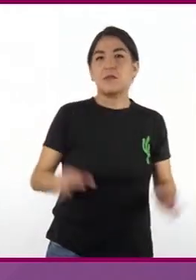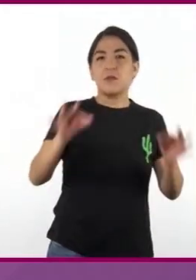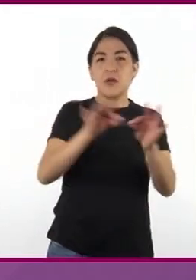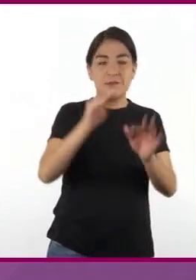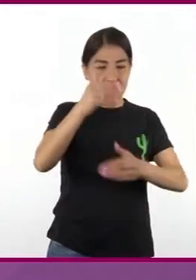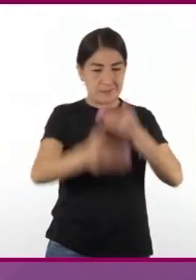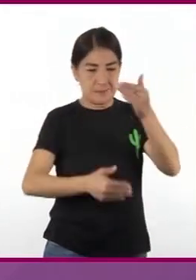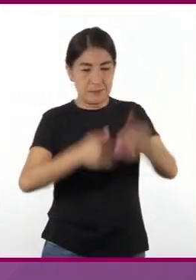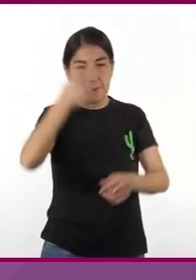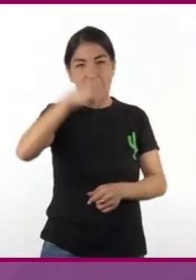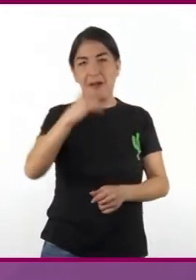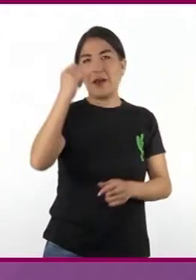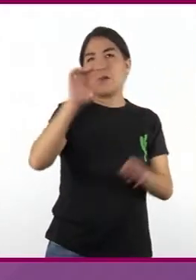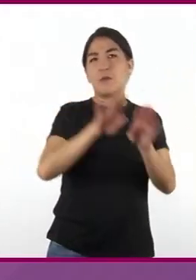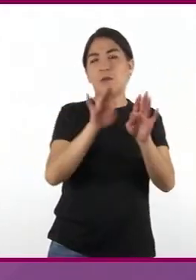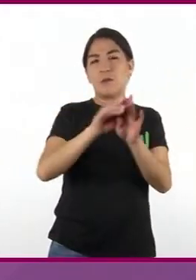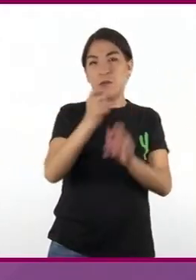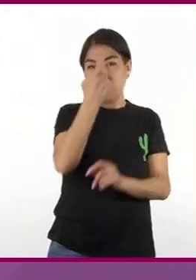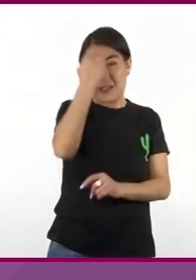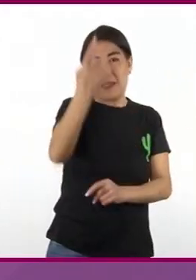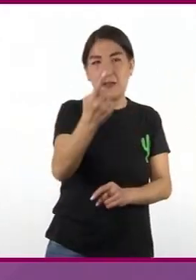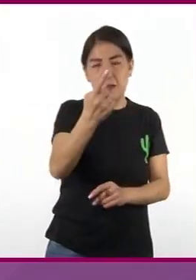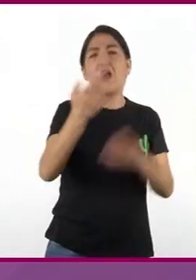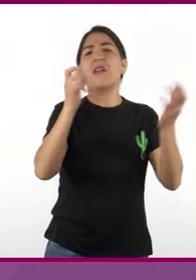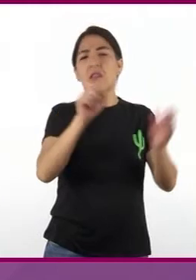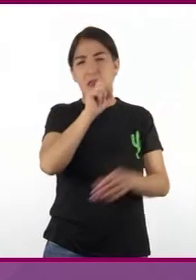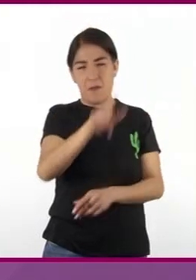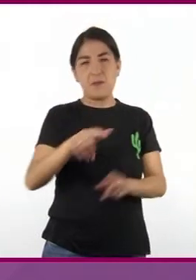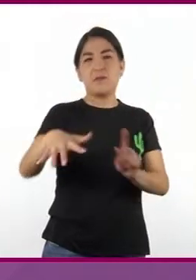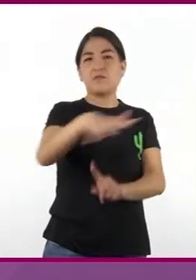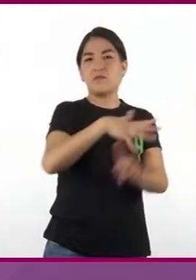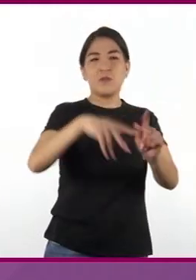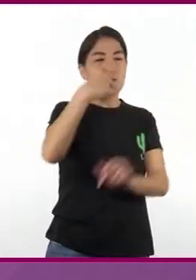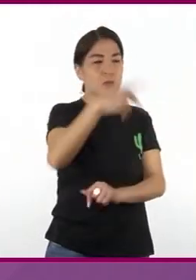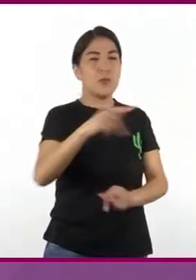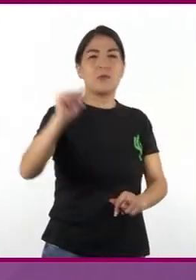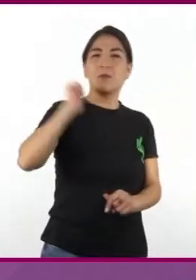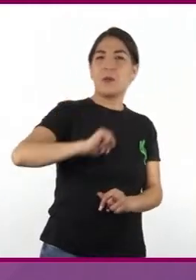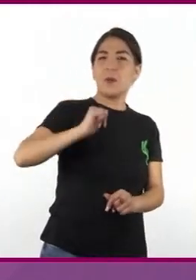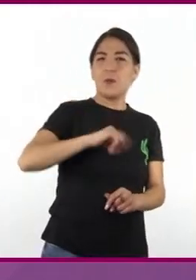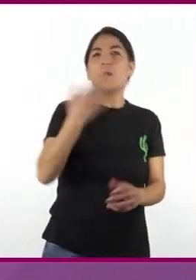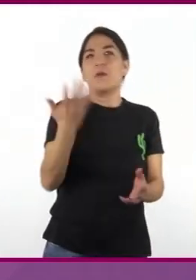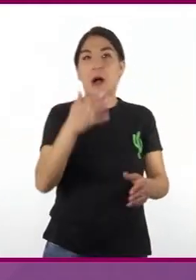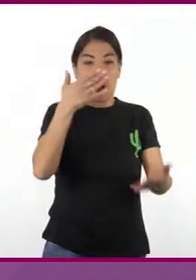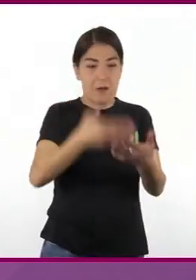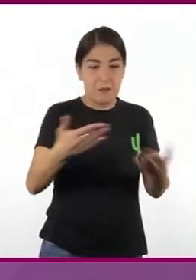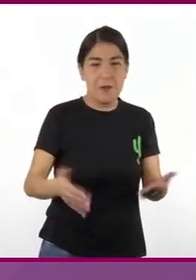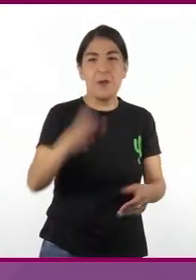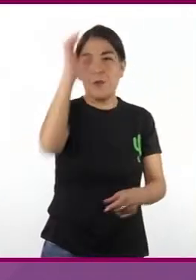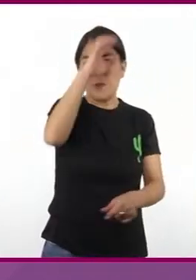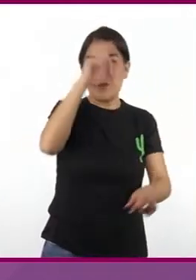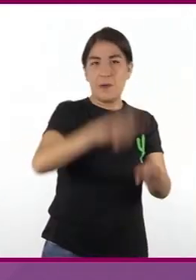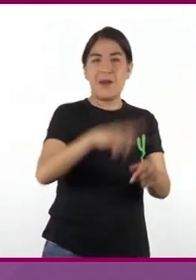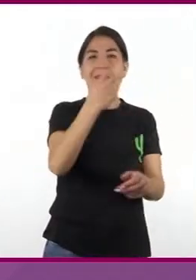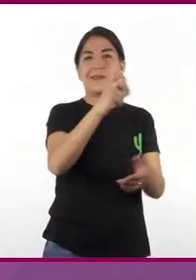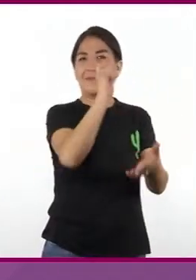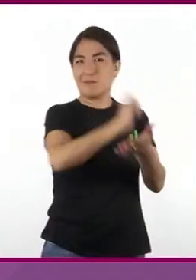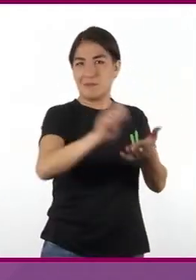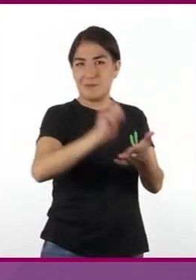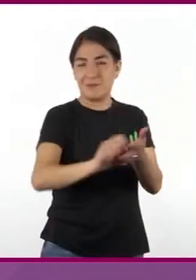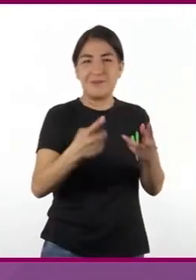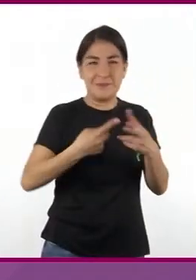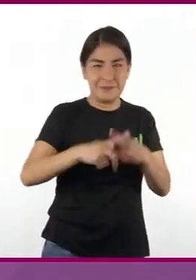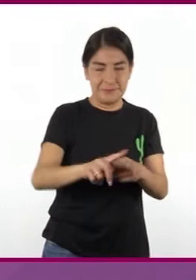proceso creativo o bien el entorno cultural en el que fue escrita. Por estas dos razones, por